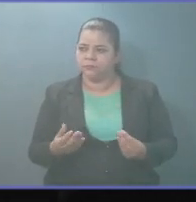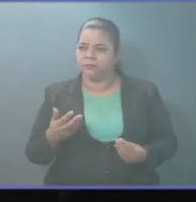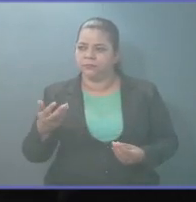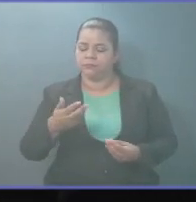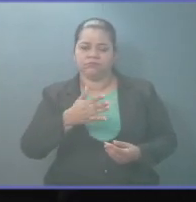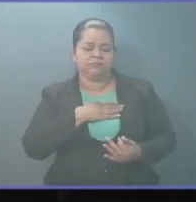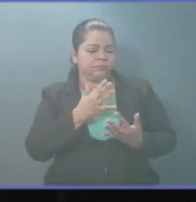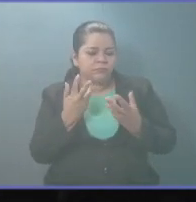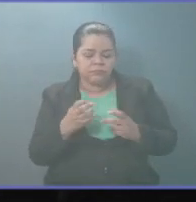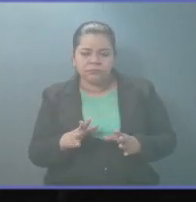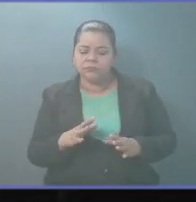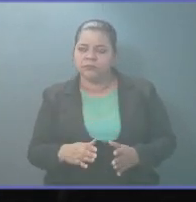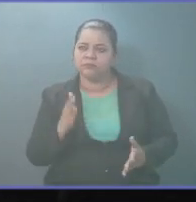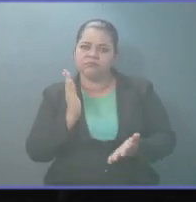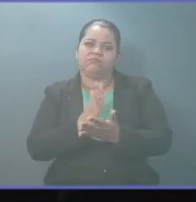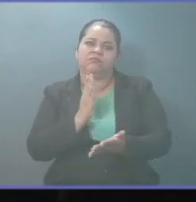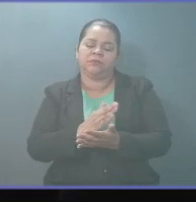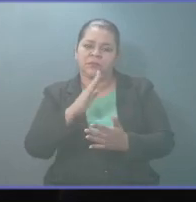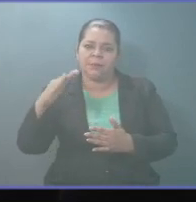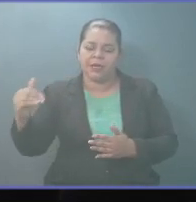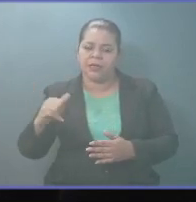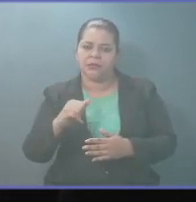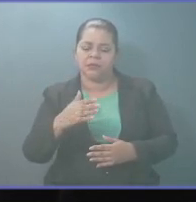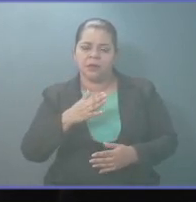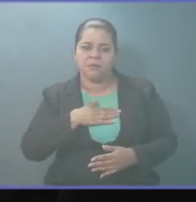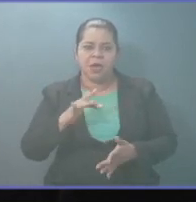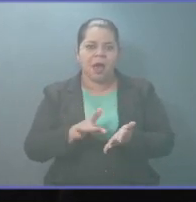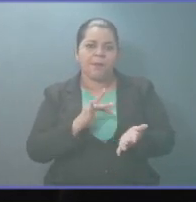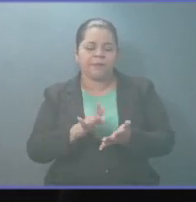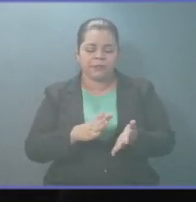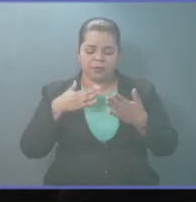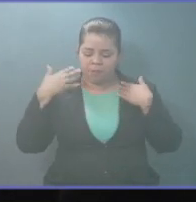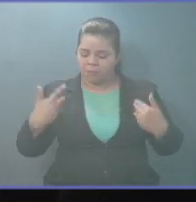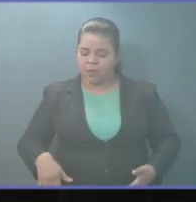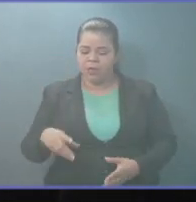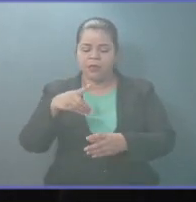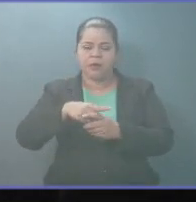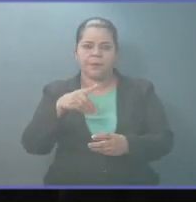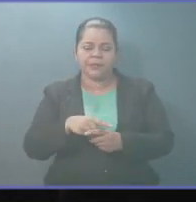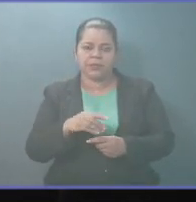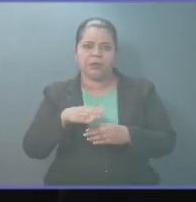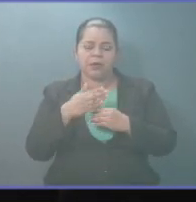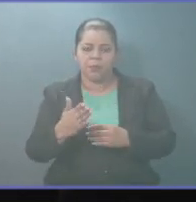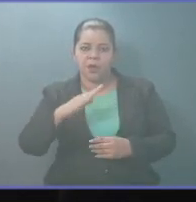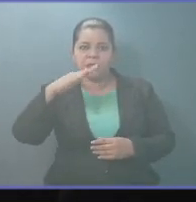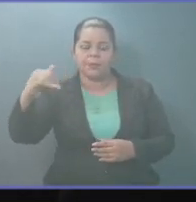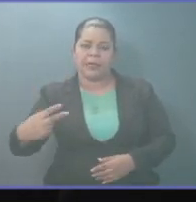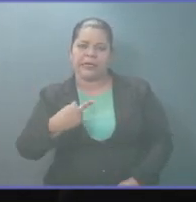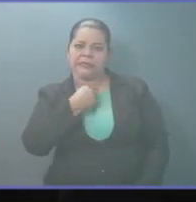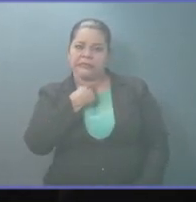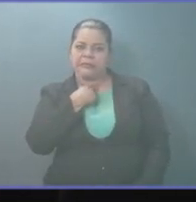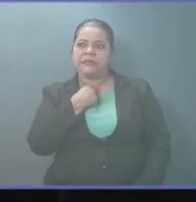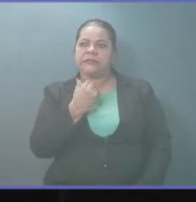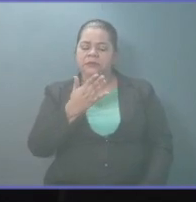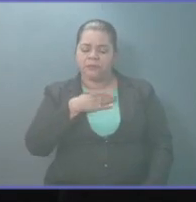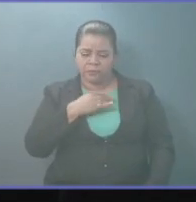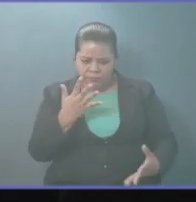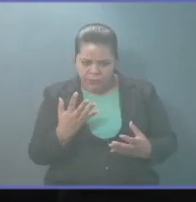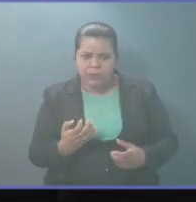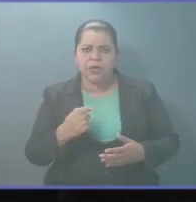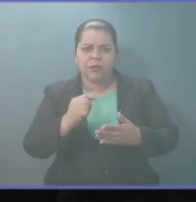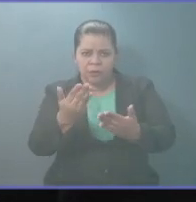prensa. Pero la Comisión de Familia, que tiene especialidad en el área de persona con discapacidad, que